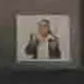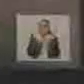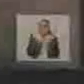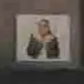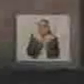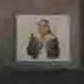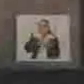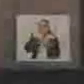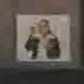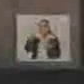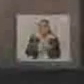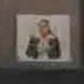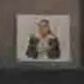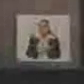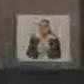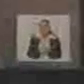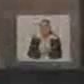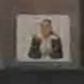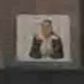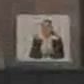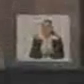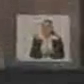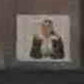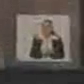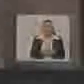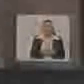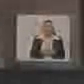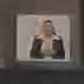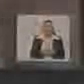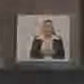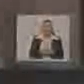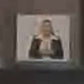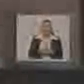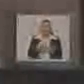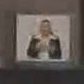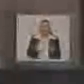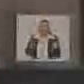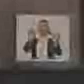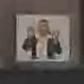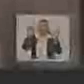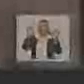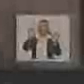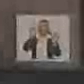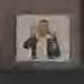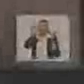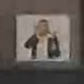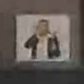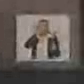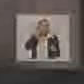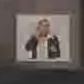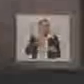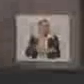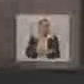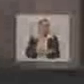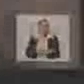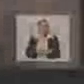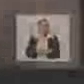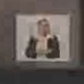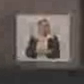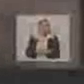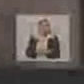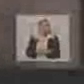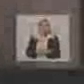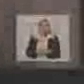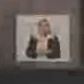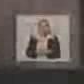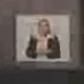Gracias. Nos ha pedido hacer uso de la voz el candidato de Encuentro Social. Le damos a conocer que todavía tiene 47